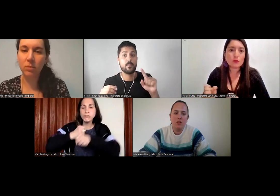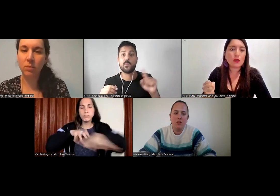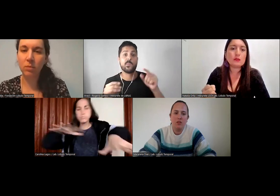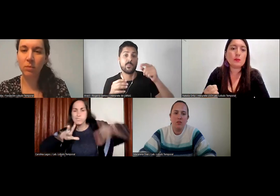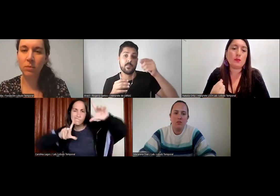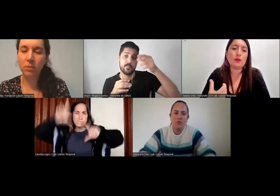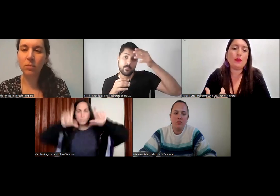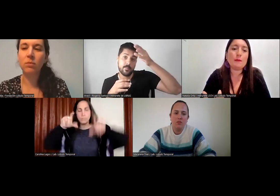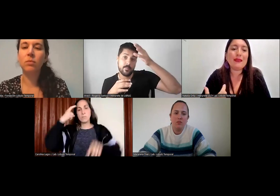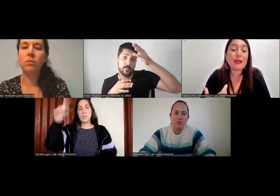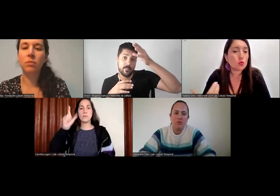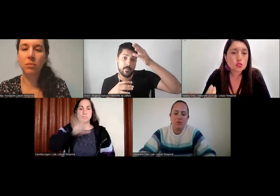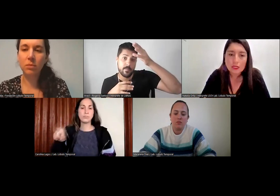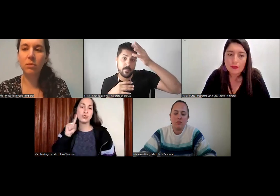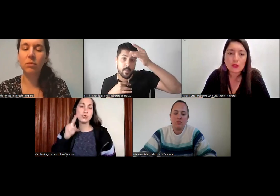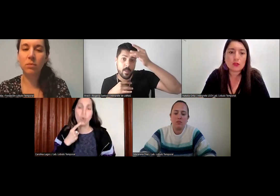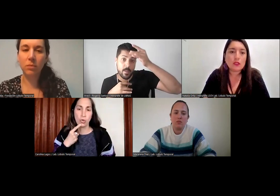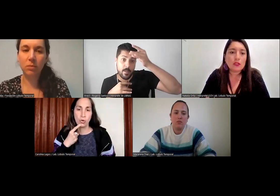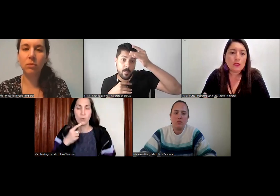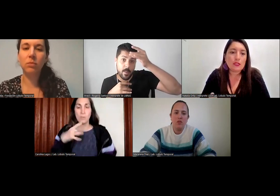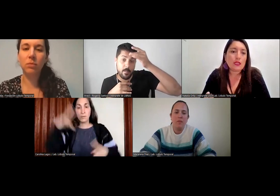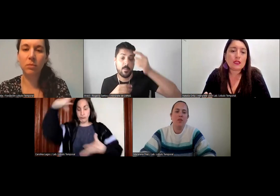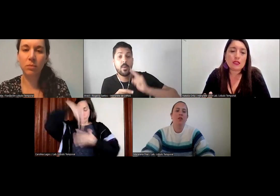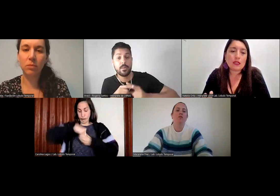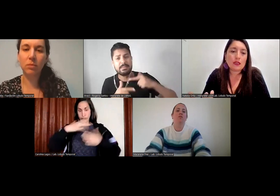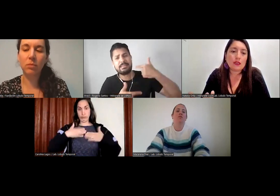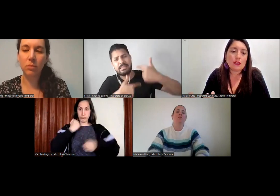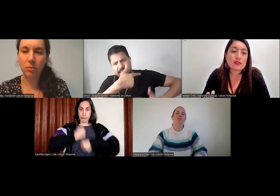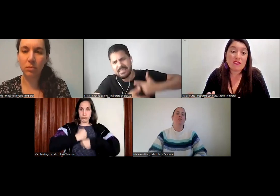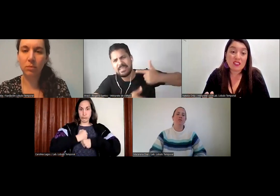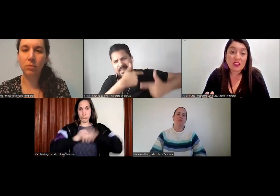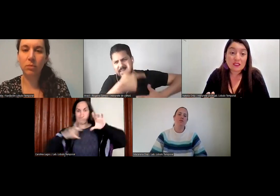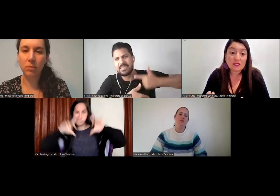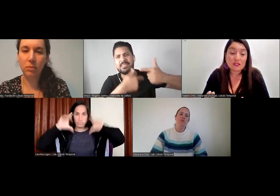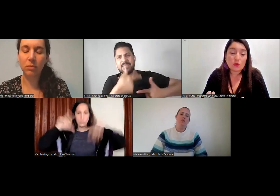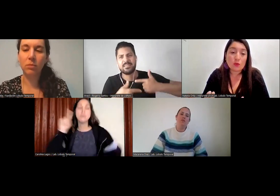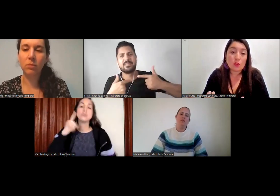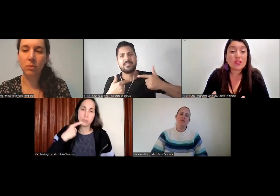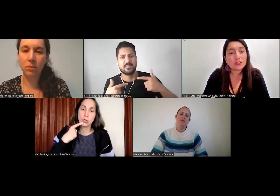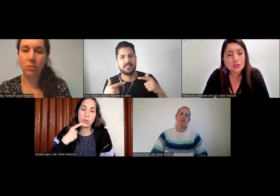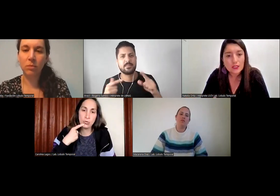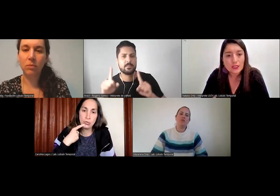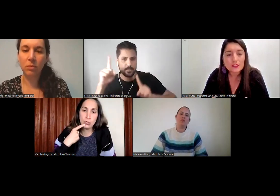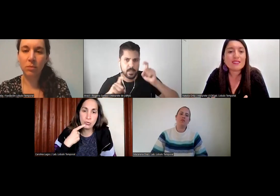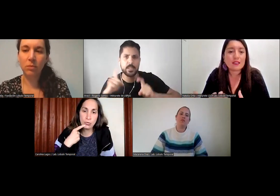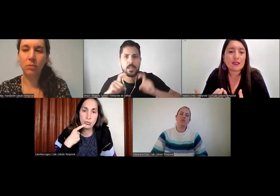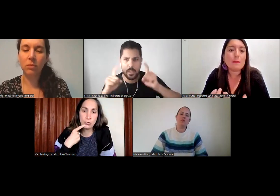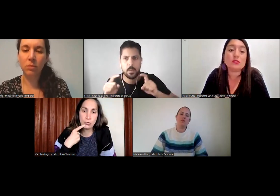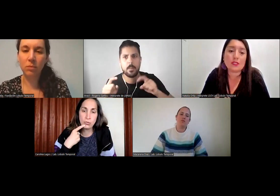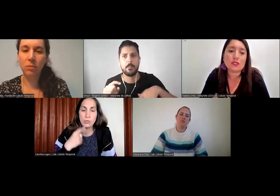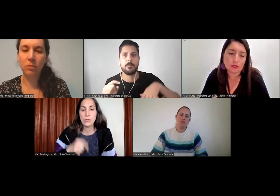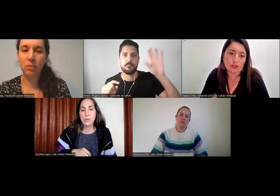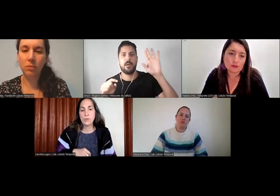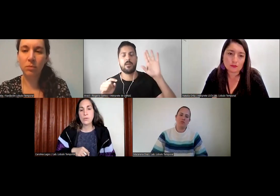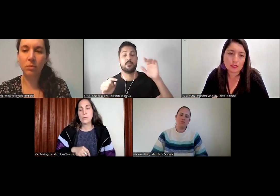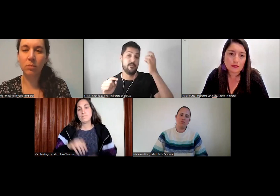de manera natural, no se puede, porque igual implica mucho trabajo y que en general esas habilidades están, o condiciones las tienen las